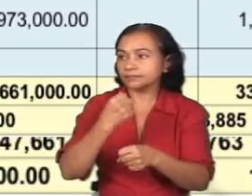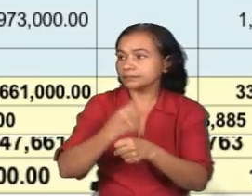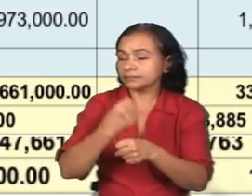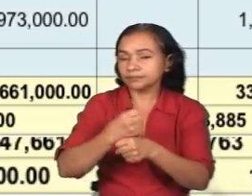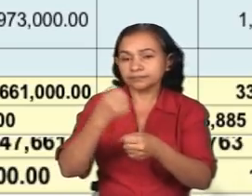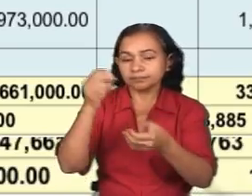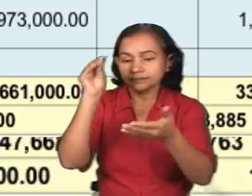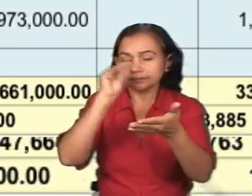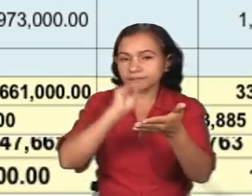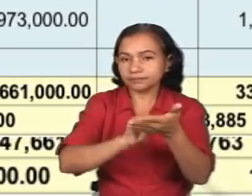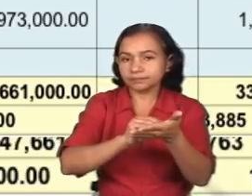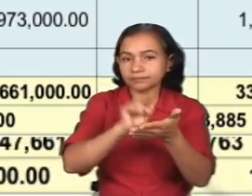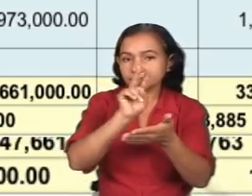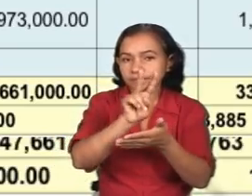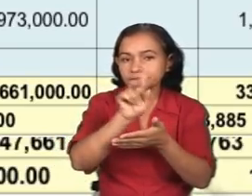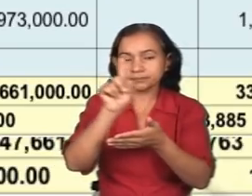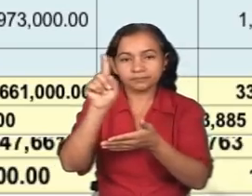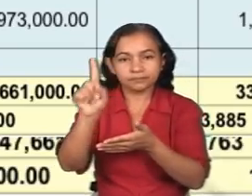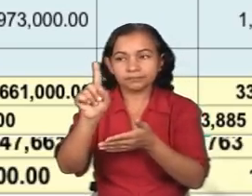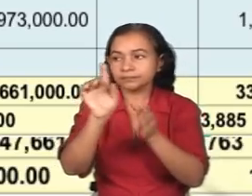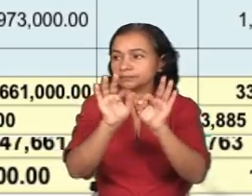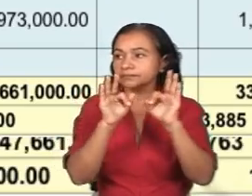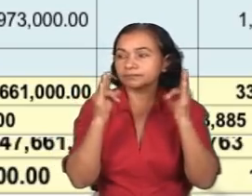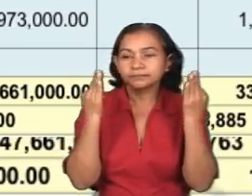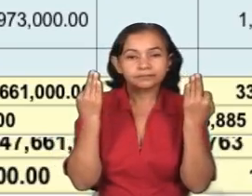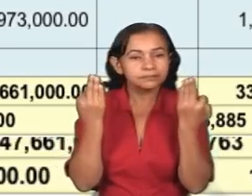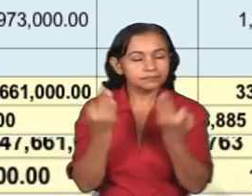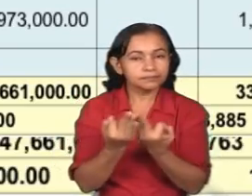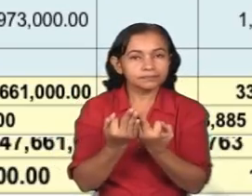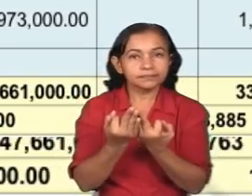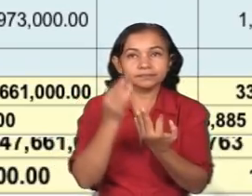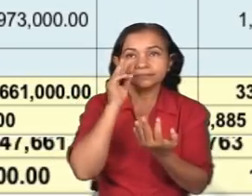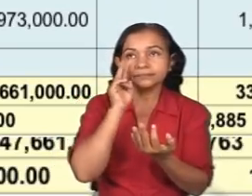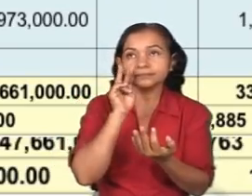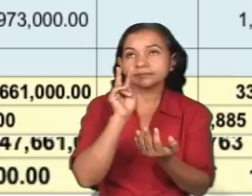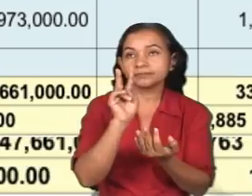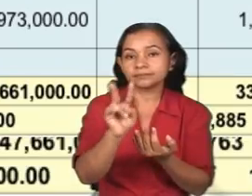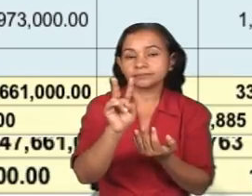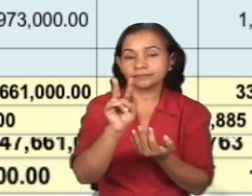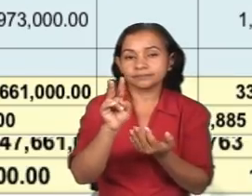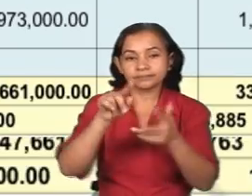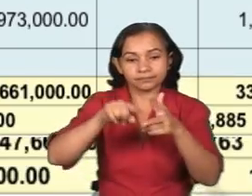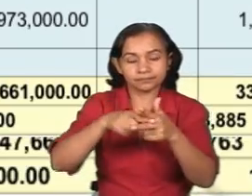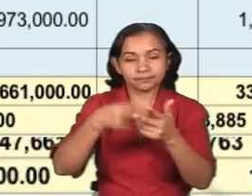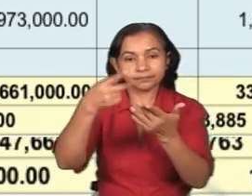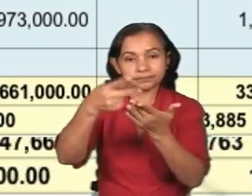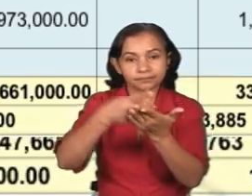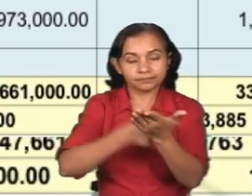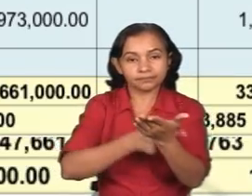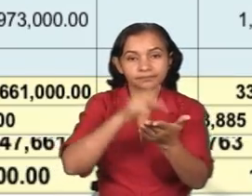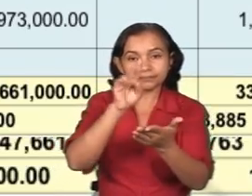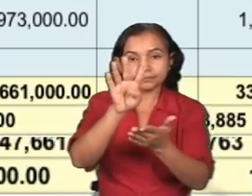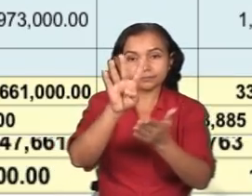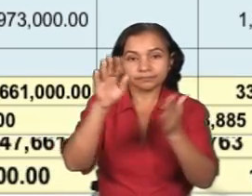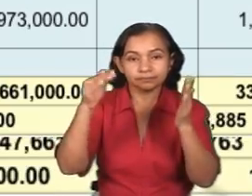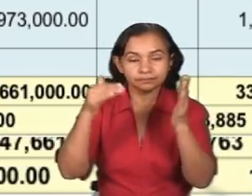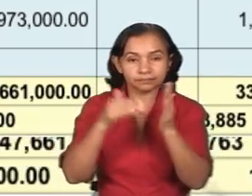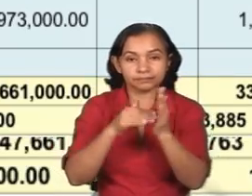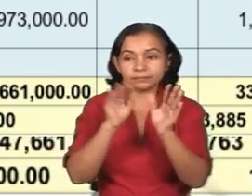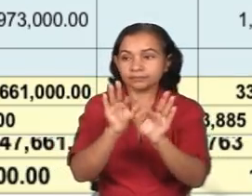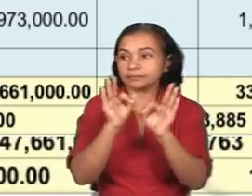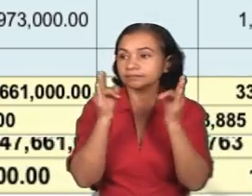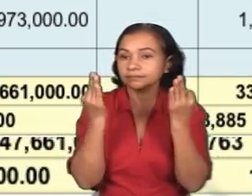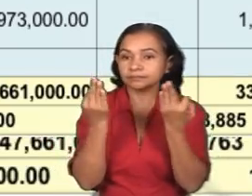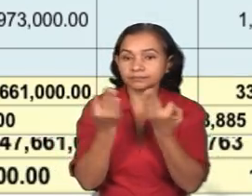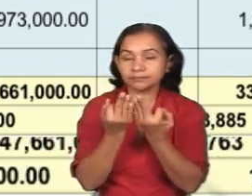por decirte algo, 21,000 familias. Nos damos cuenta que cuando inicia el proyecto hay 4,000 familias aproximadamente que no